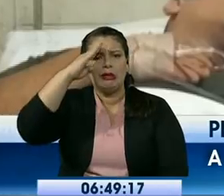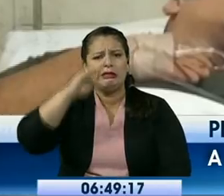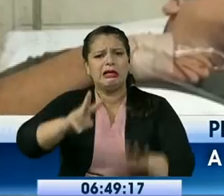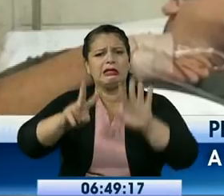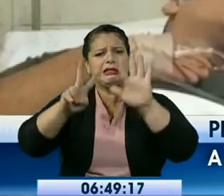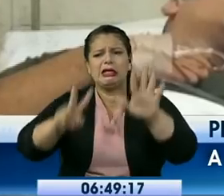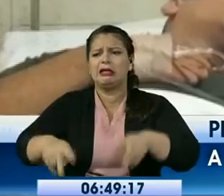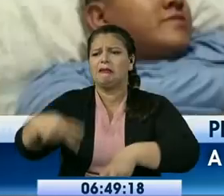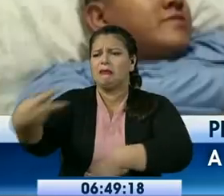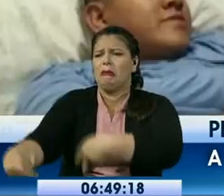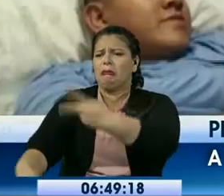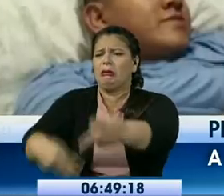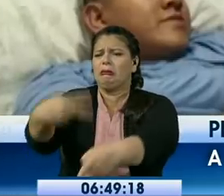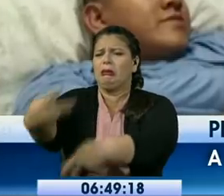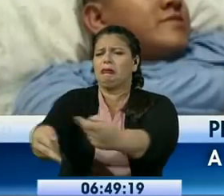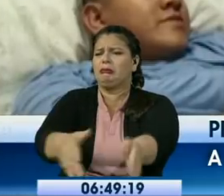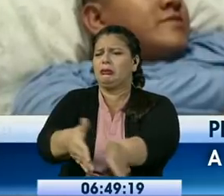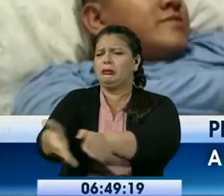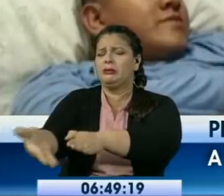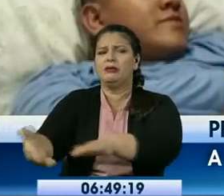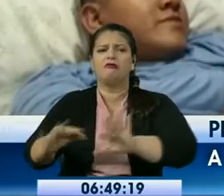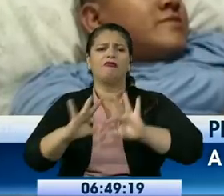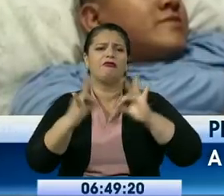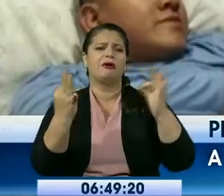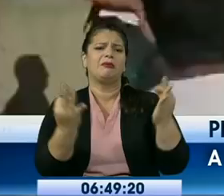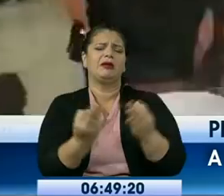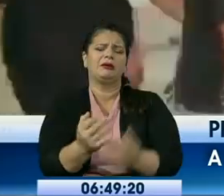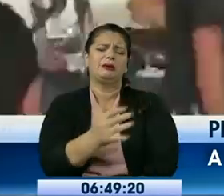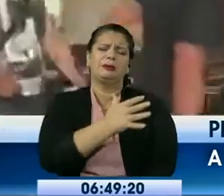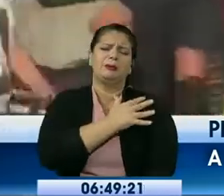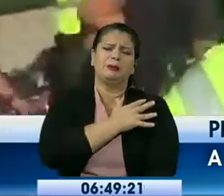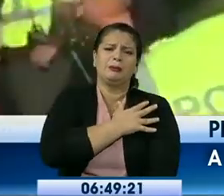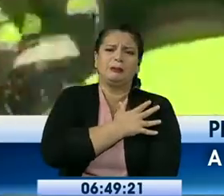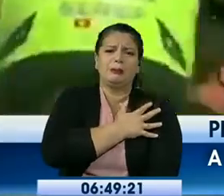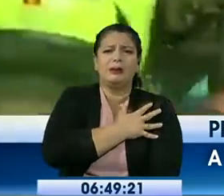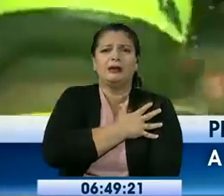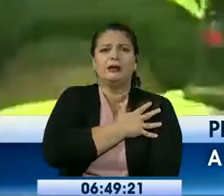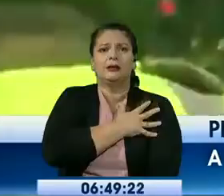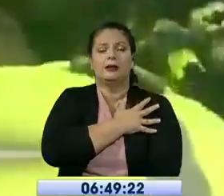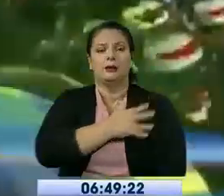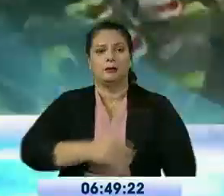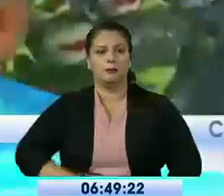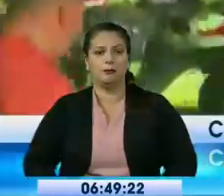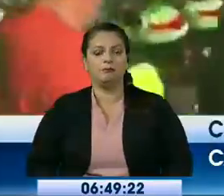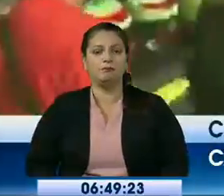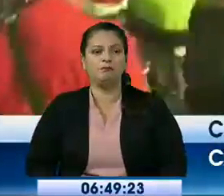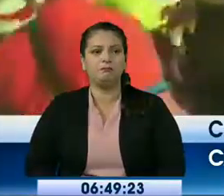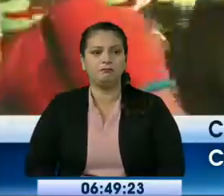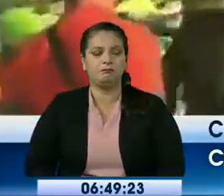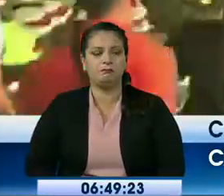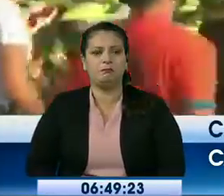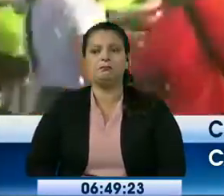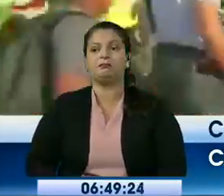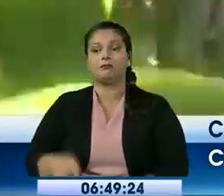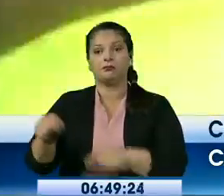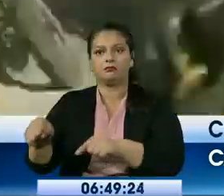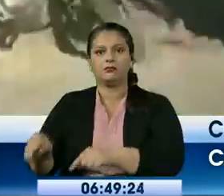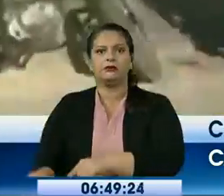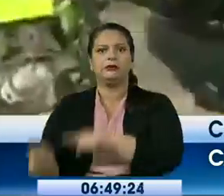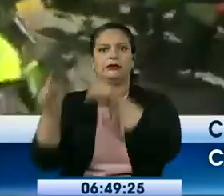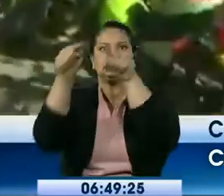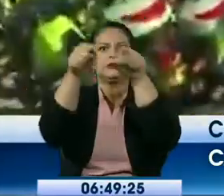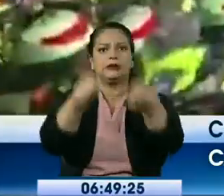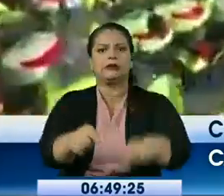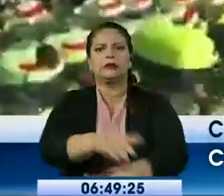y detención de uno de los supuestos perpetradores, se registraron otras 2 explosiones en Barranquilla y Santa Rosa, donde